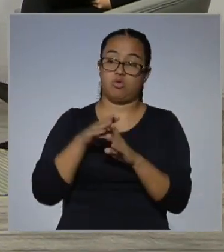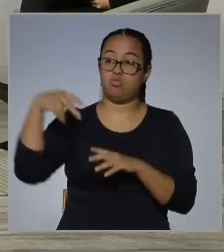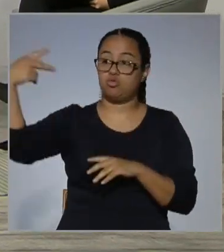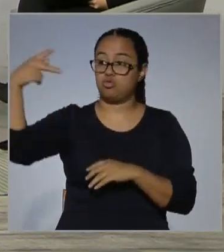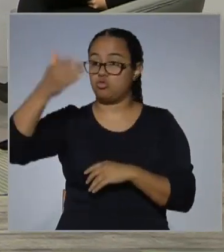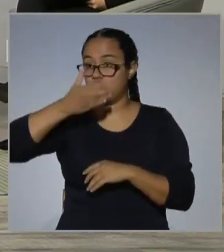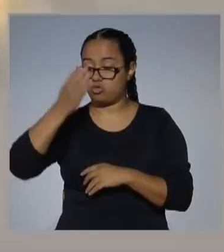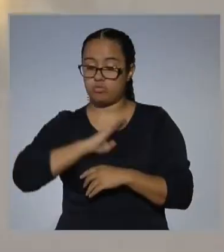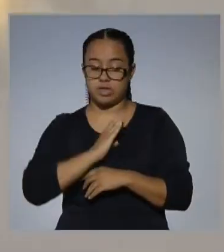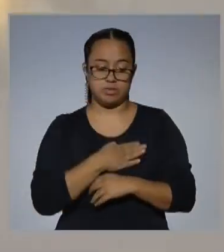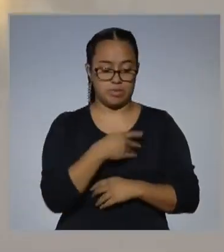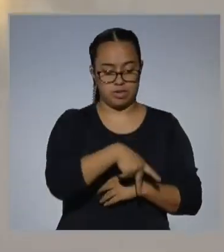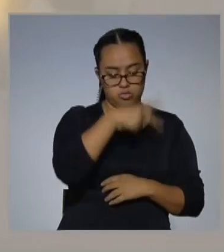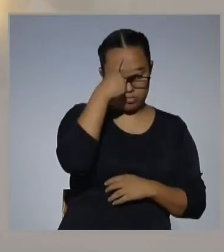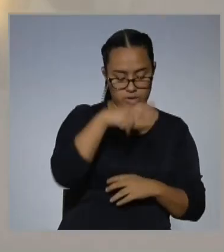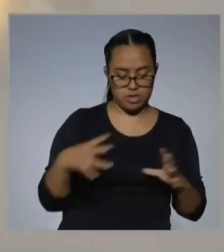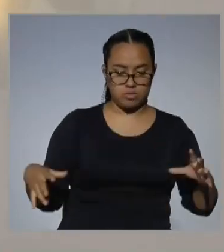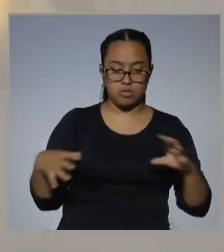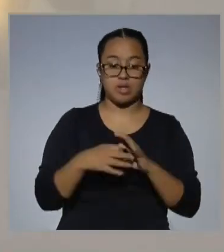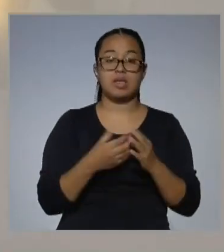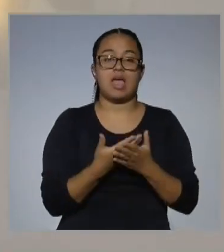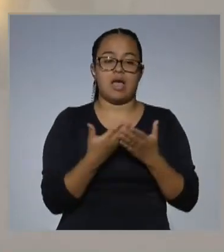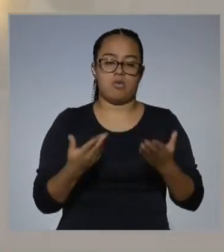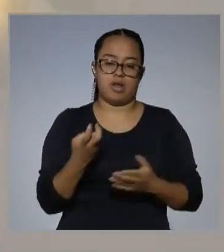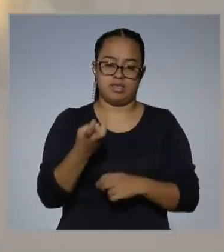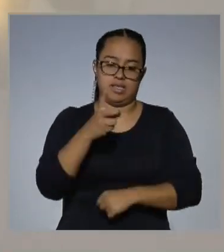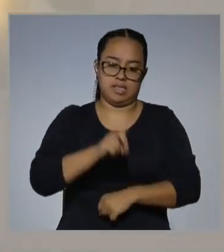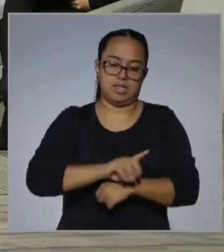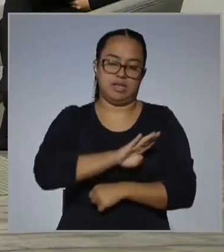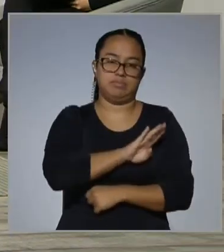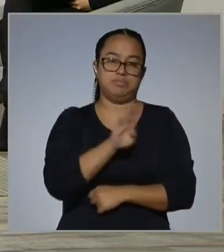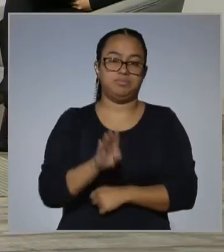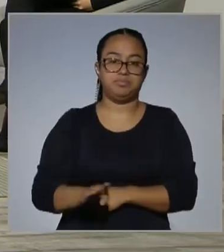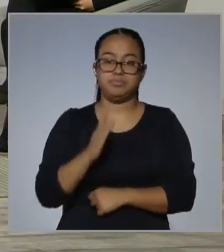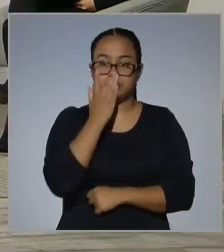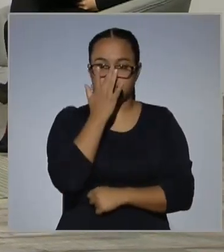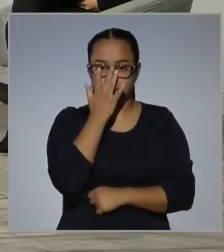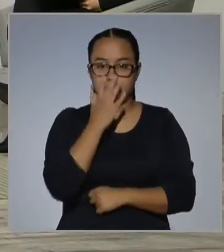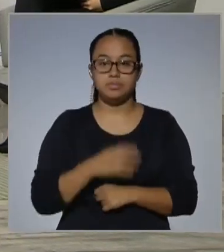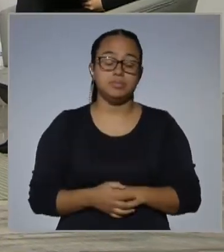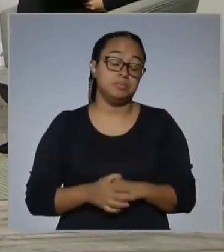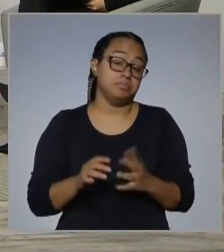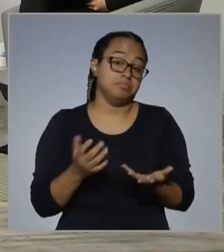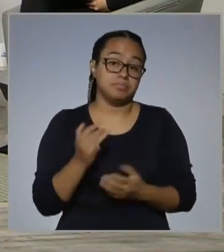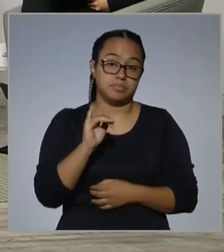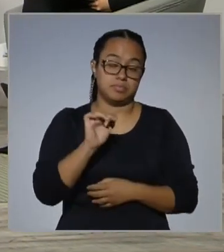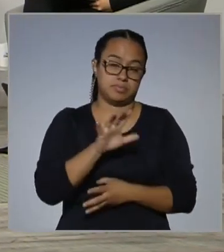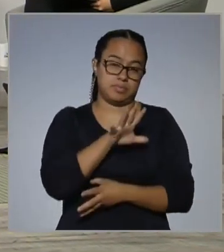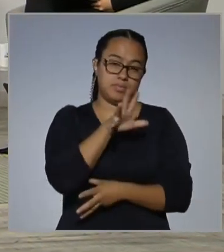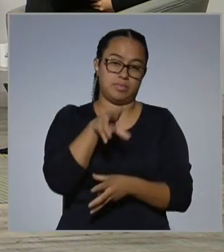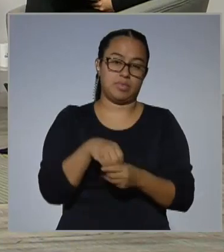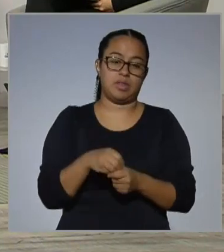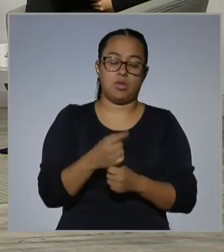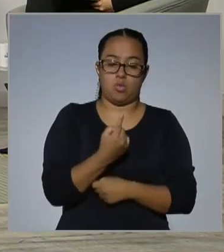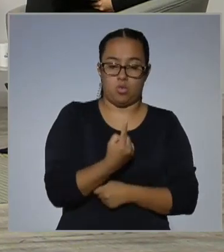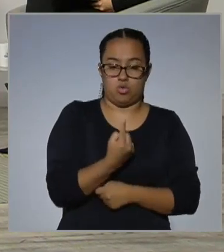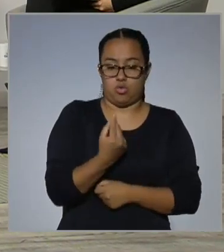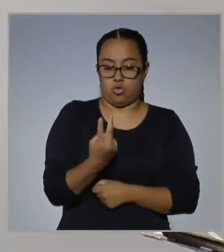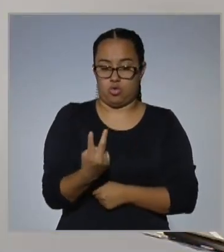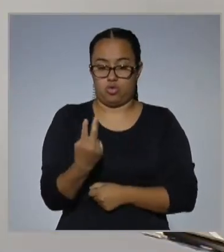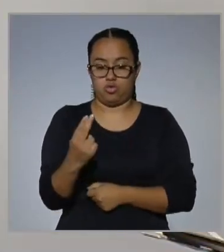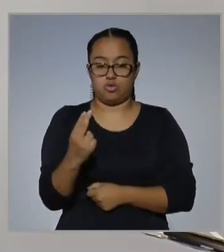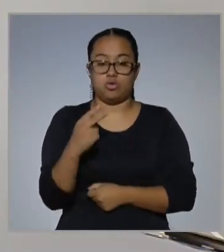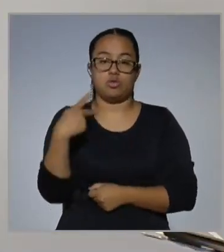y tradiciones, y es como conocemos actualmente esta celebración. Sí, yo creo que en general el 1 y el 2 son